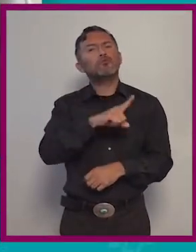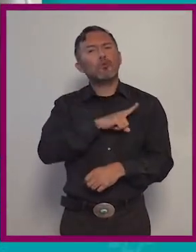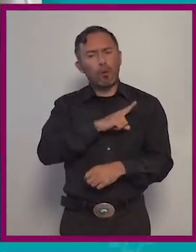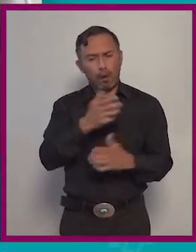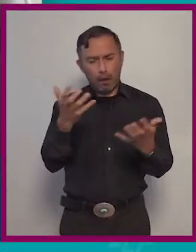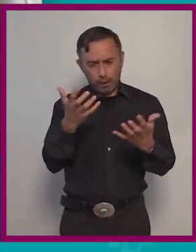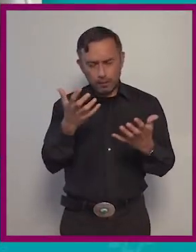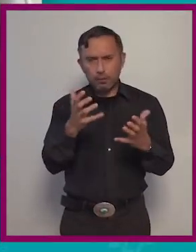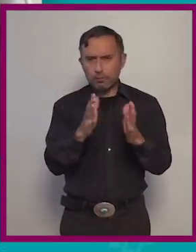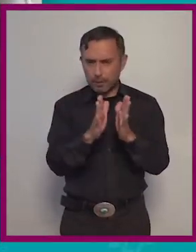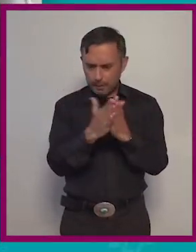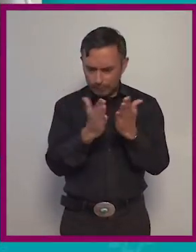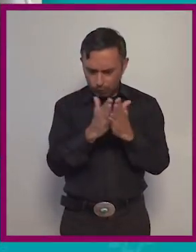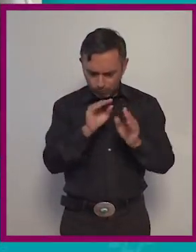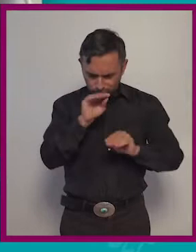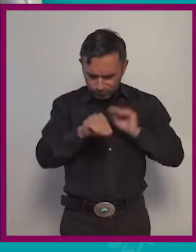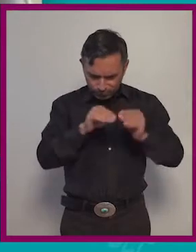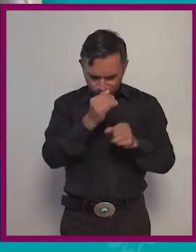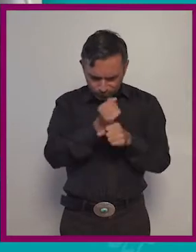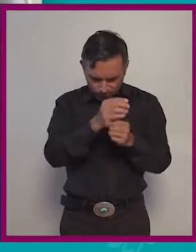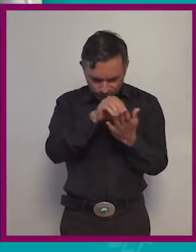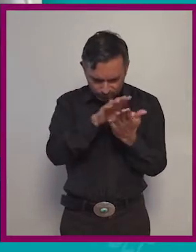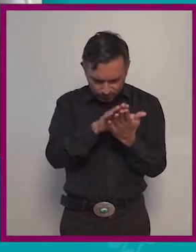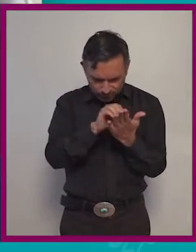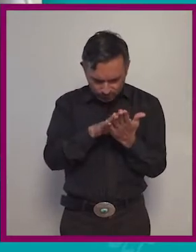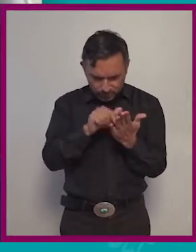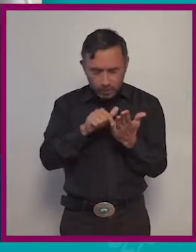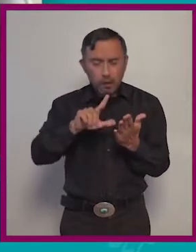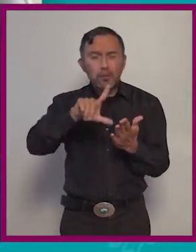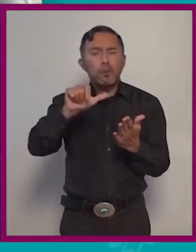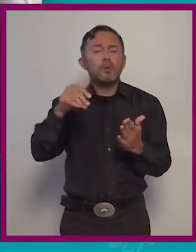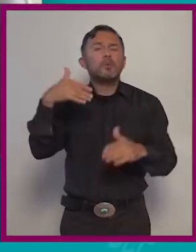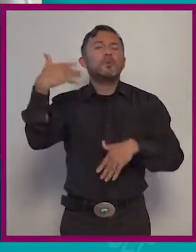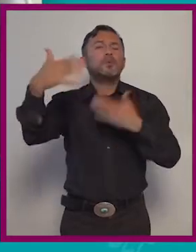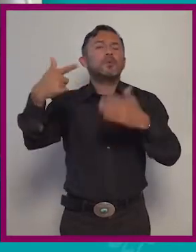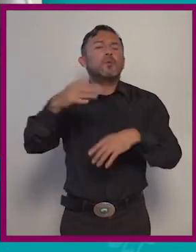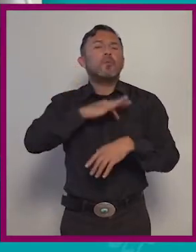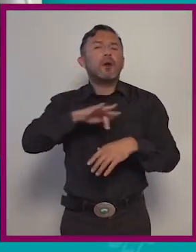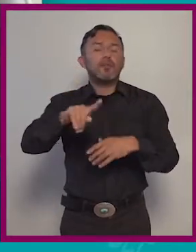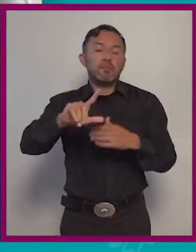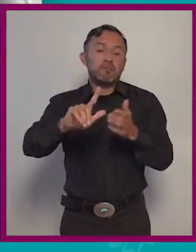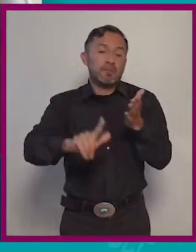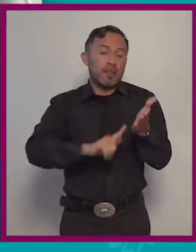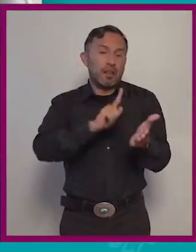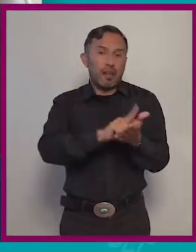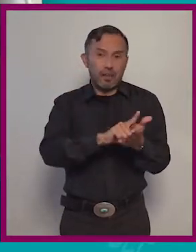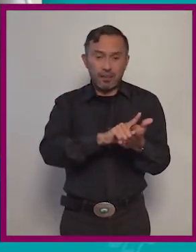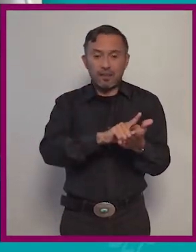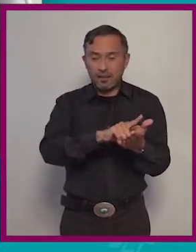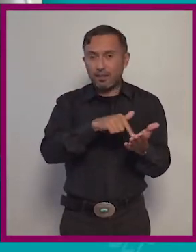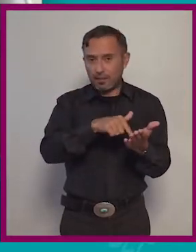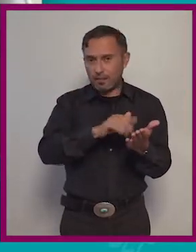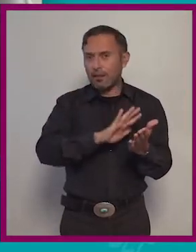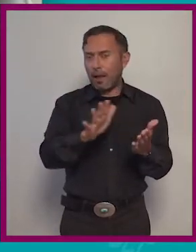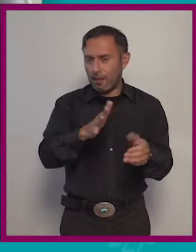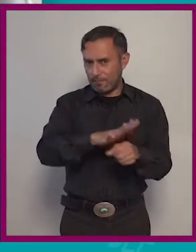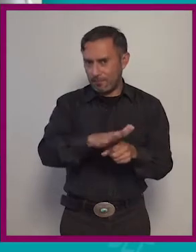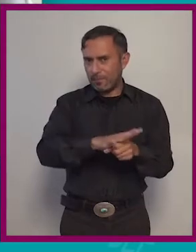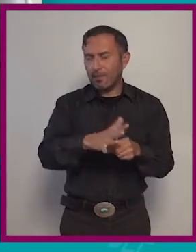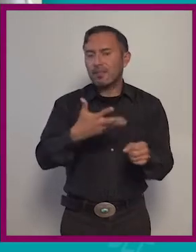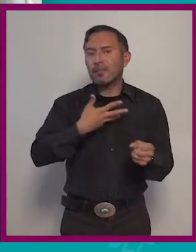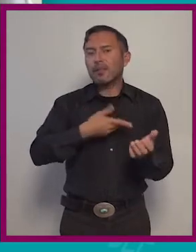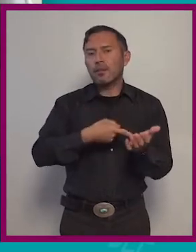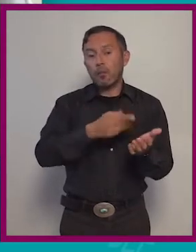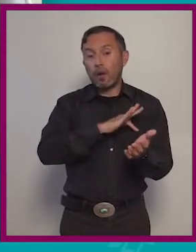obras literarias que eventualmente cuando tengamos la posibilidad, ya en términos de la ley que está en vísperas de